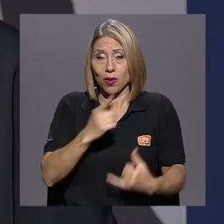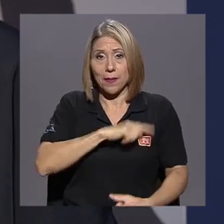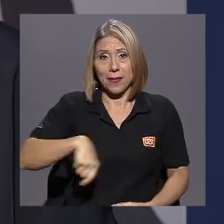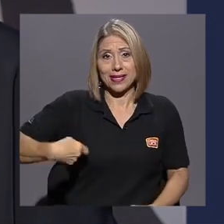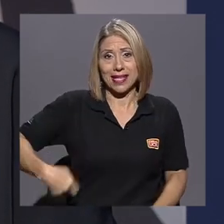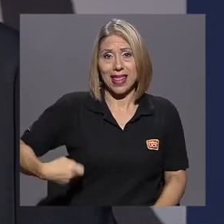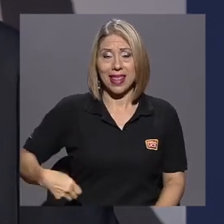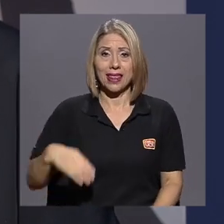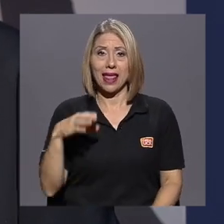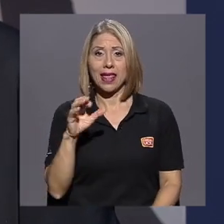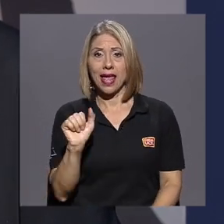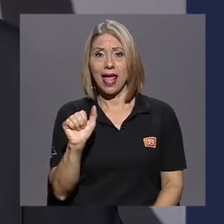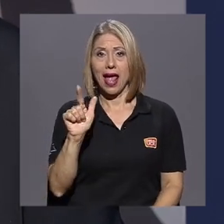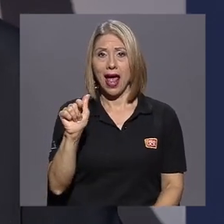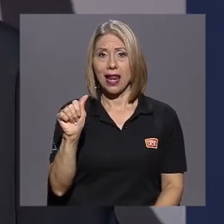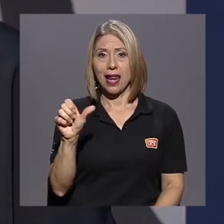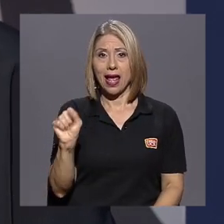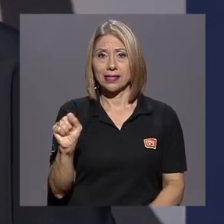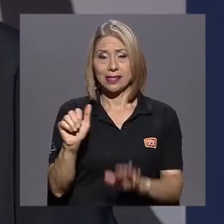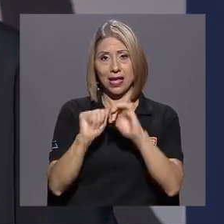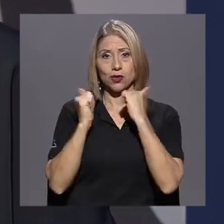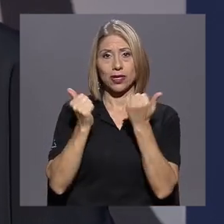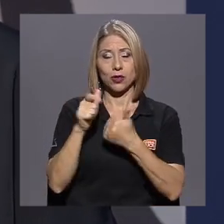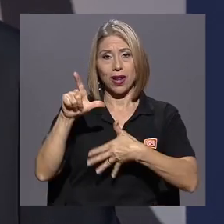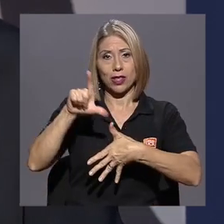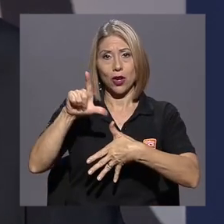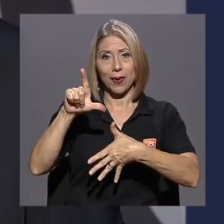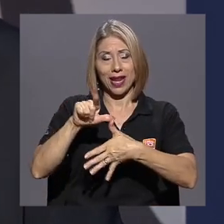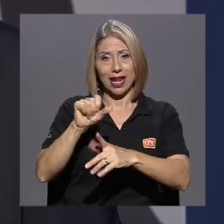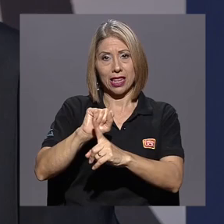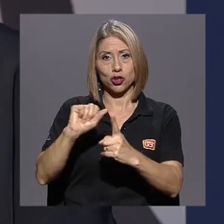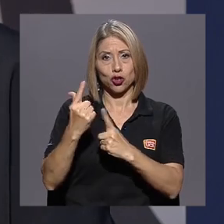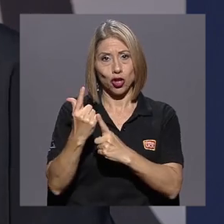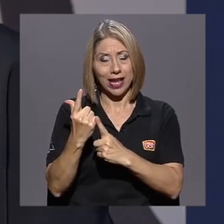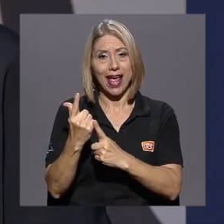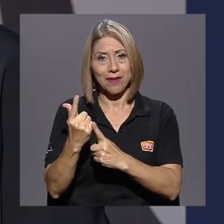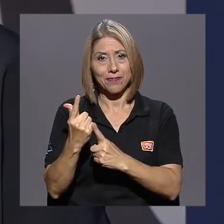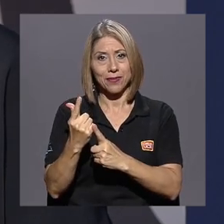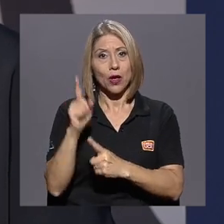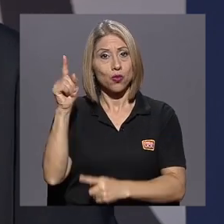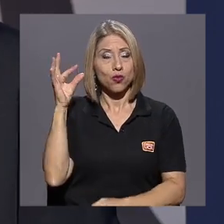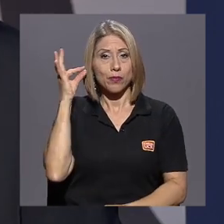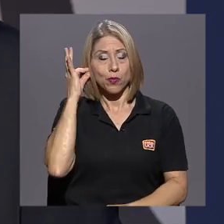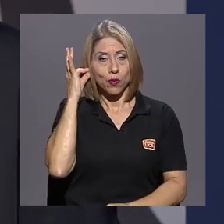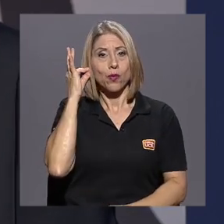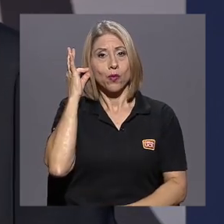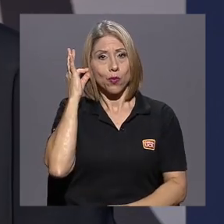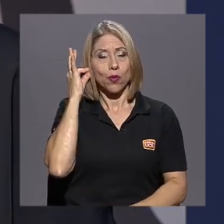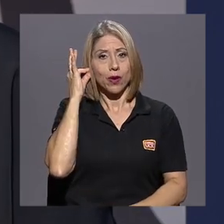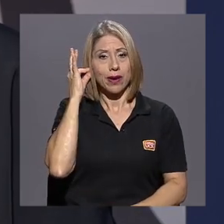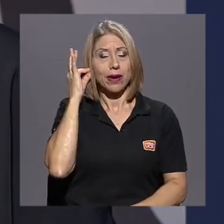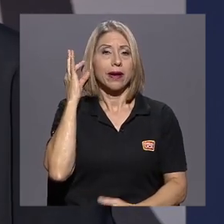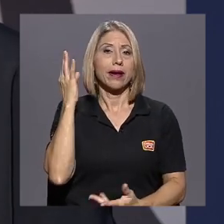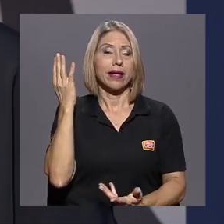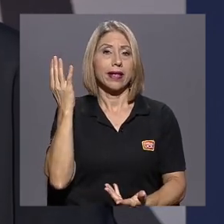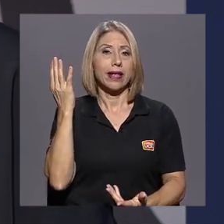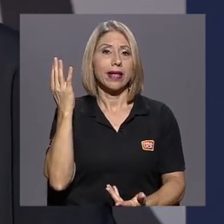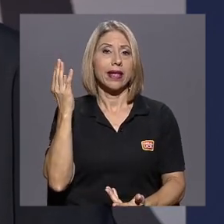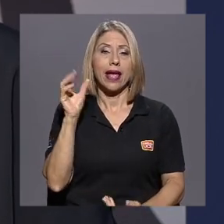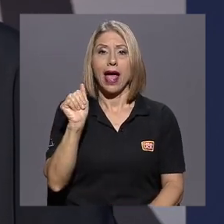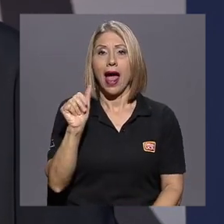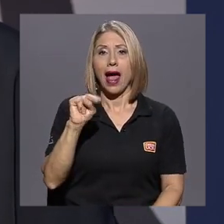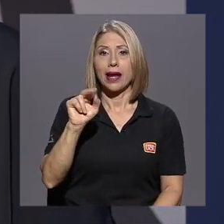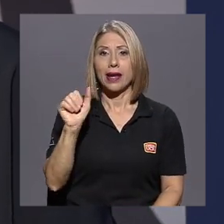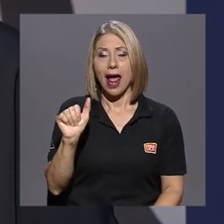presidenta de ALAS, ¿verdad?, que es la Asociación Latinoamericana de Sociología, que es una mujer, y a